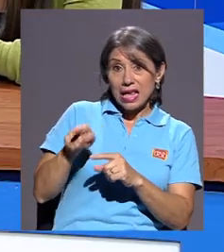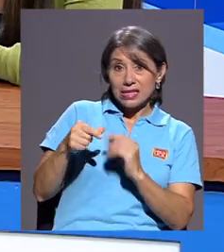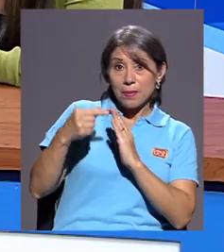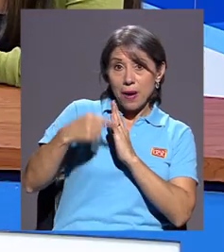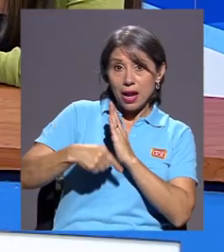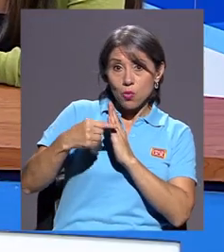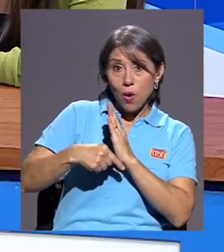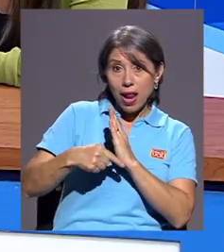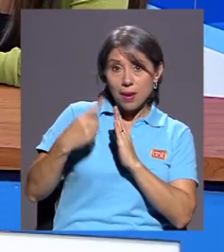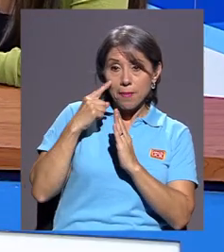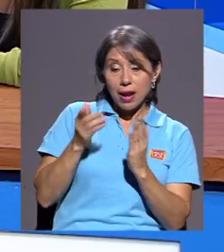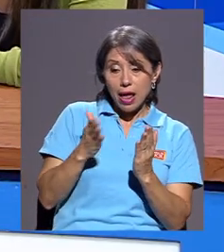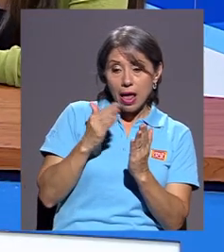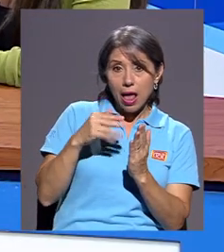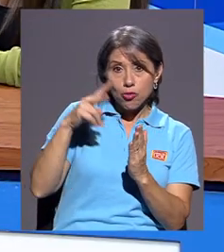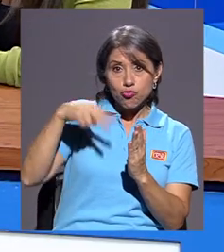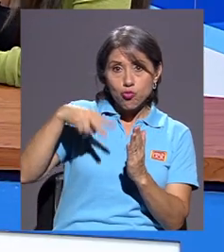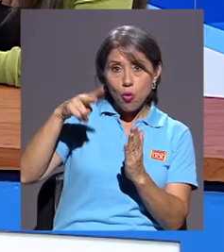que permite conocer